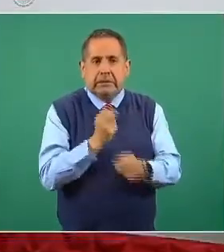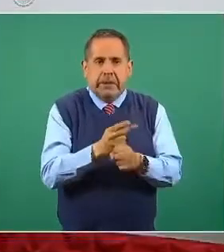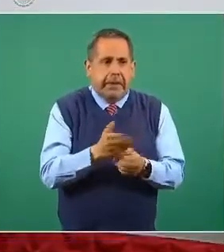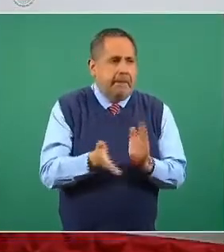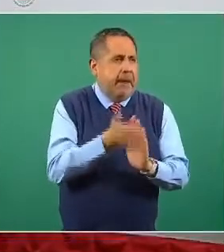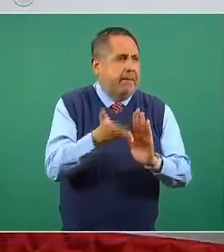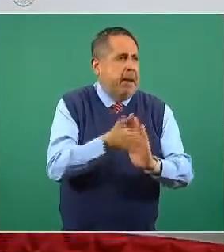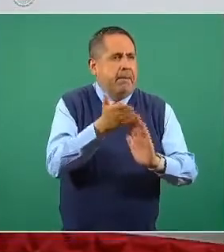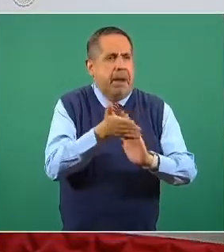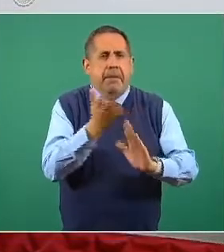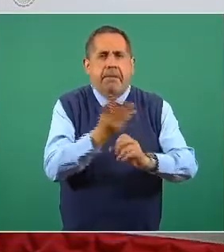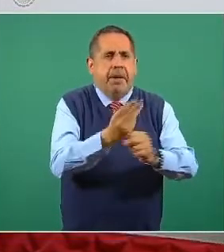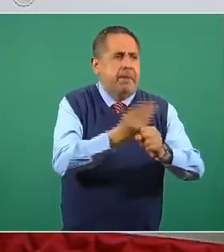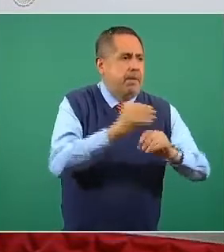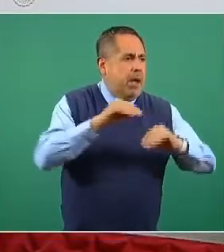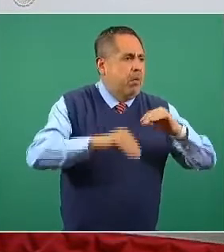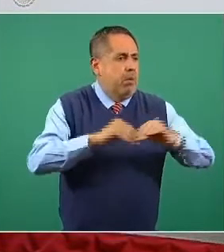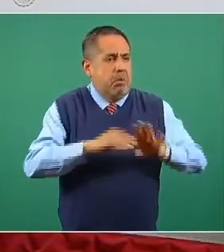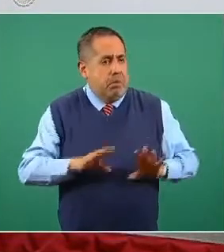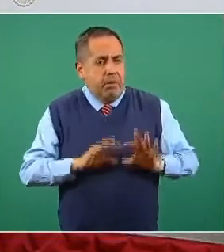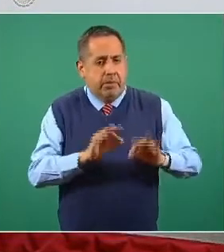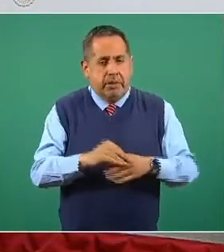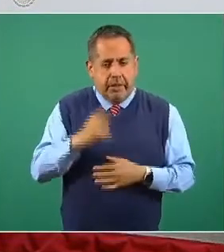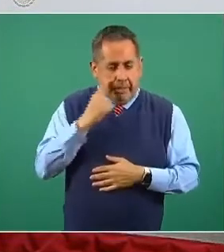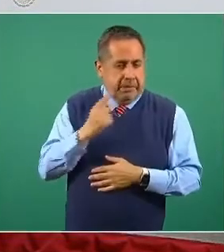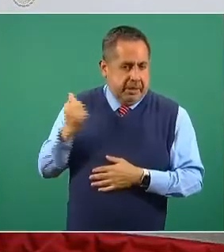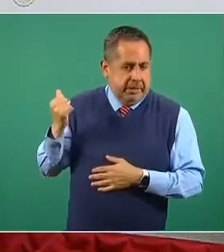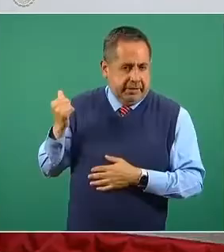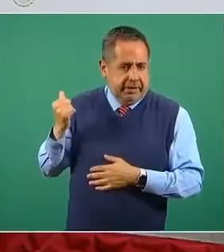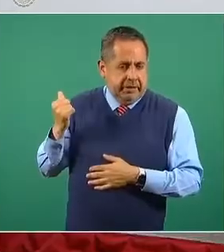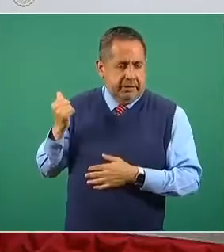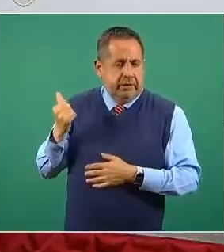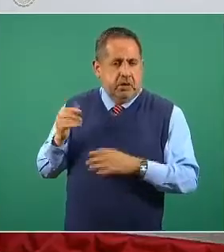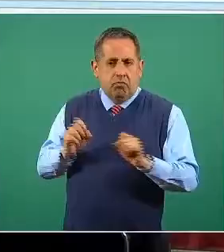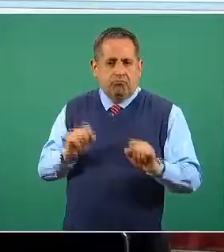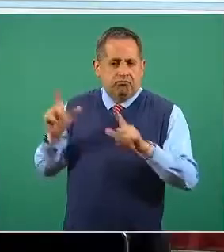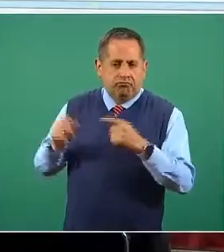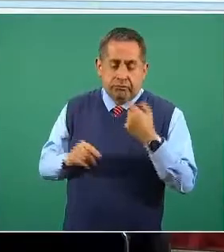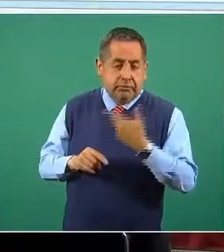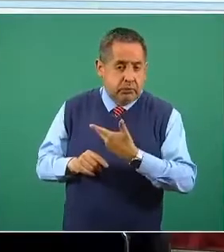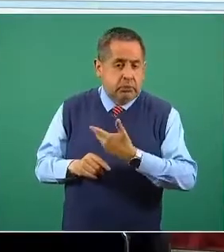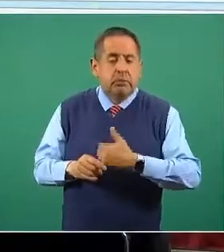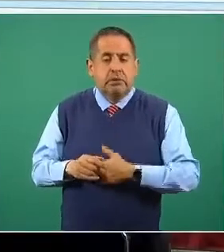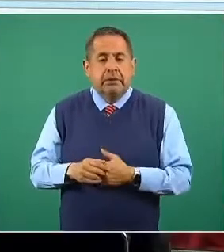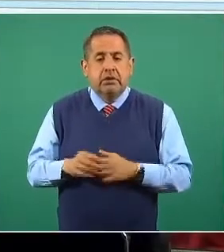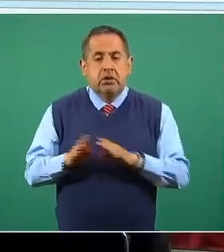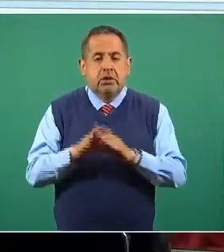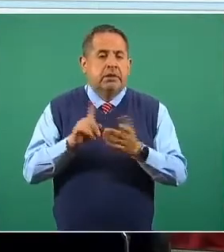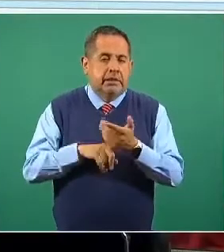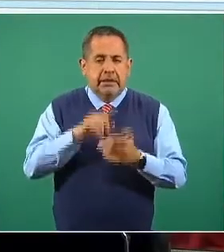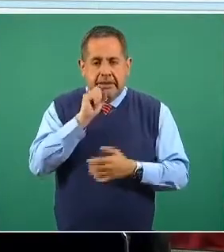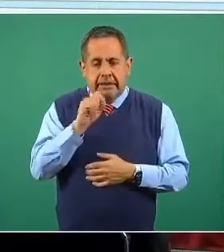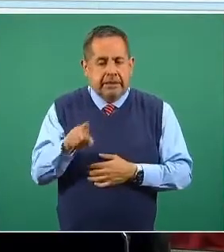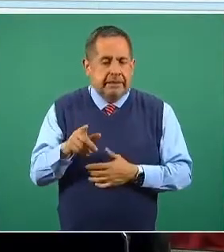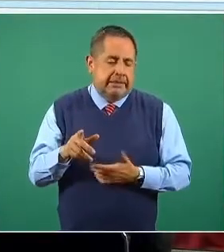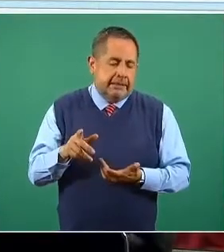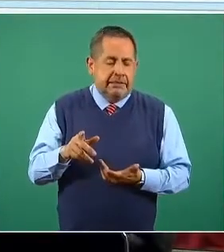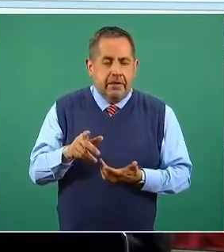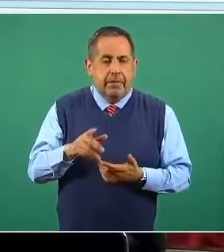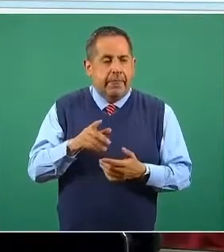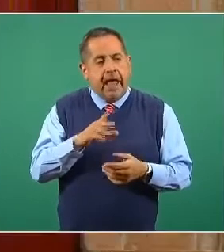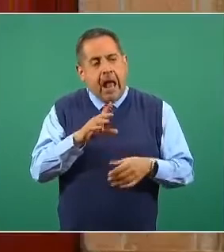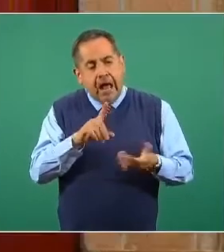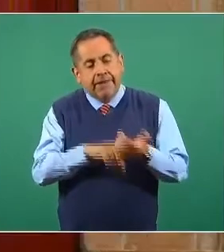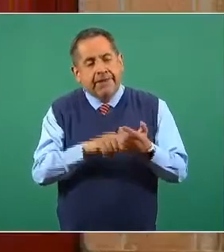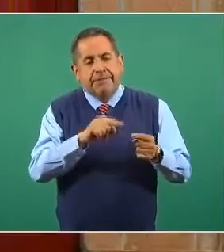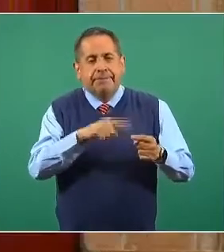que pueden también ustedes ver en el recuadro de la parte derecha, que en su momento también se clasifican de